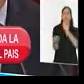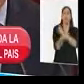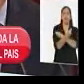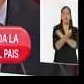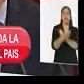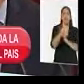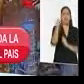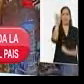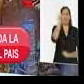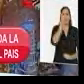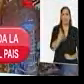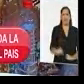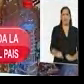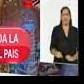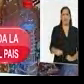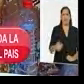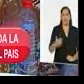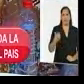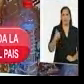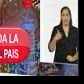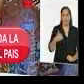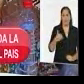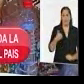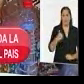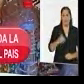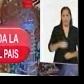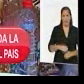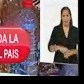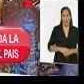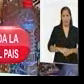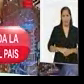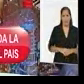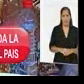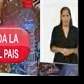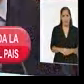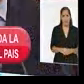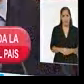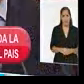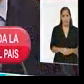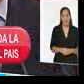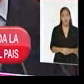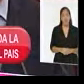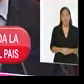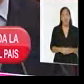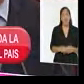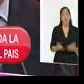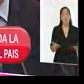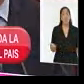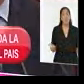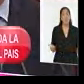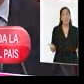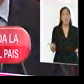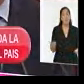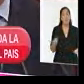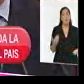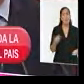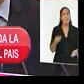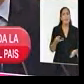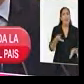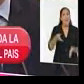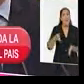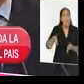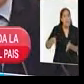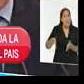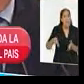democracia más sólida, más moderna. Por eso yo lo que digo es que hay que discutir un proyecto de país, donde el país continúa. Todas las democracias sólidas